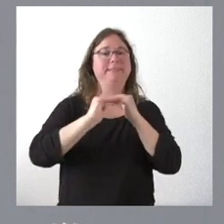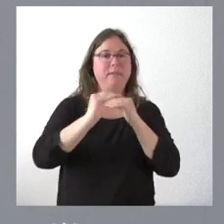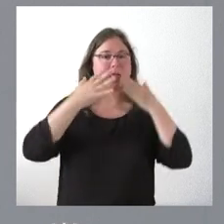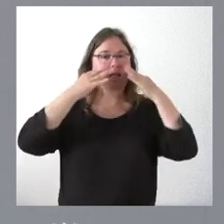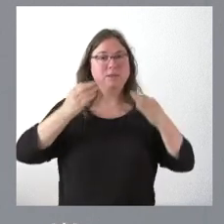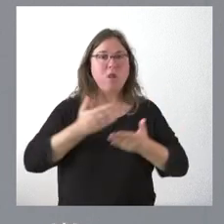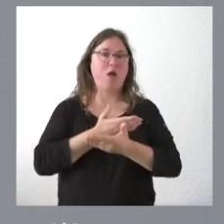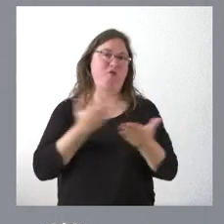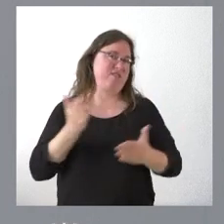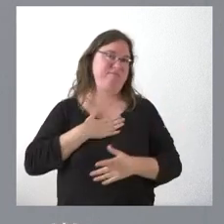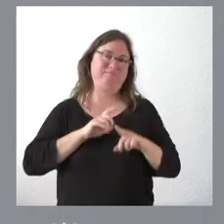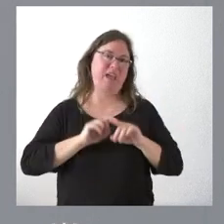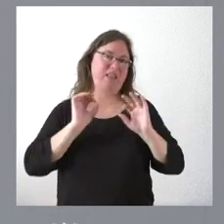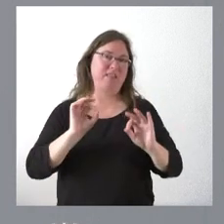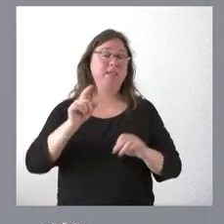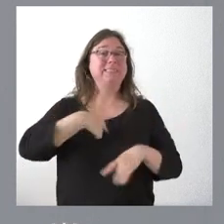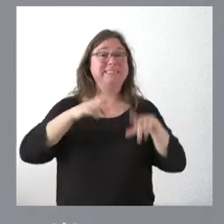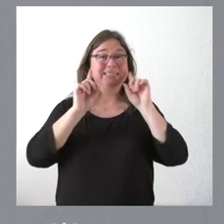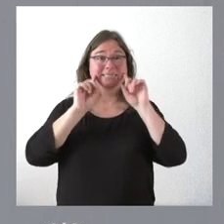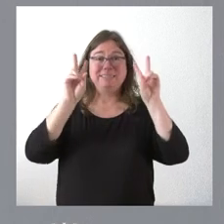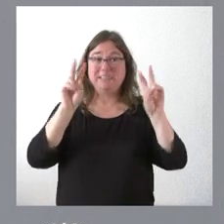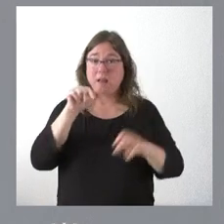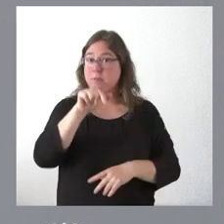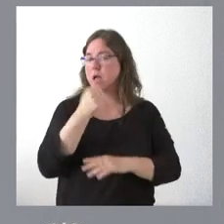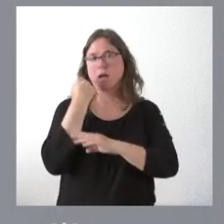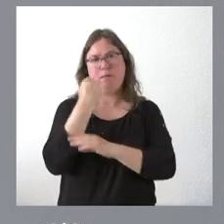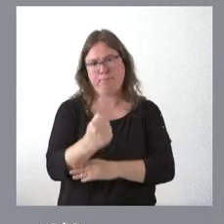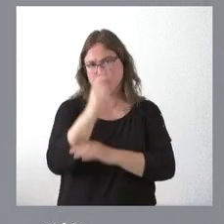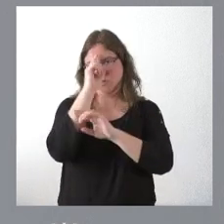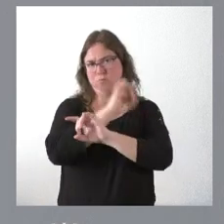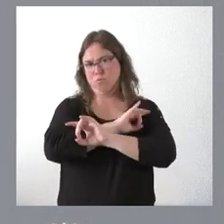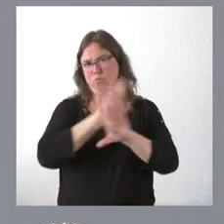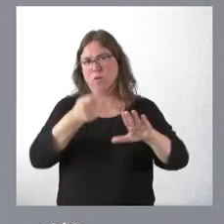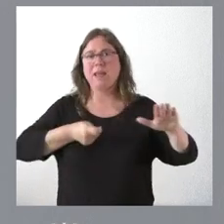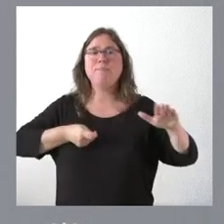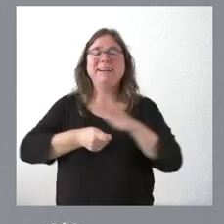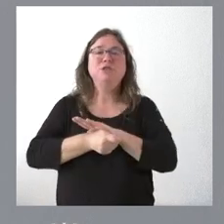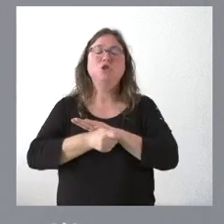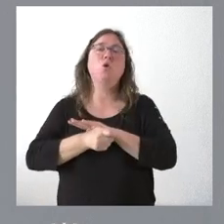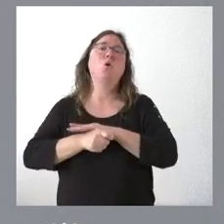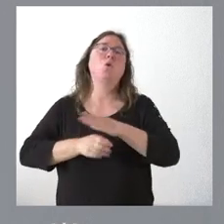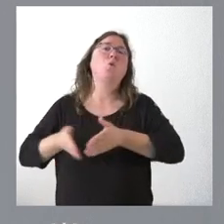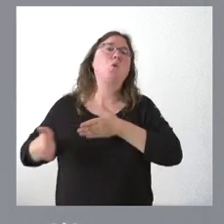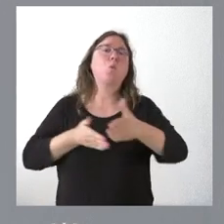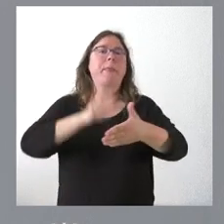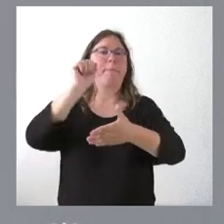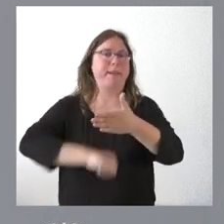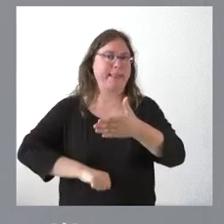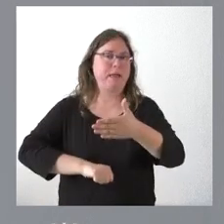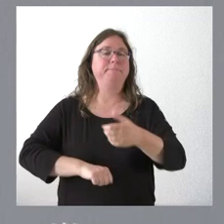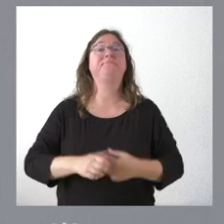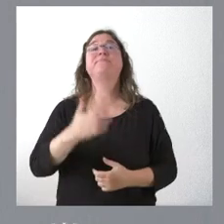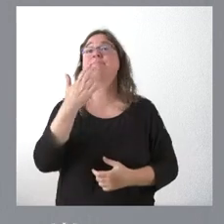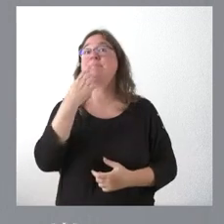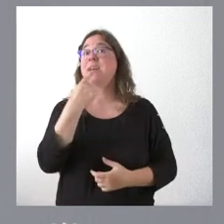les he dicho que en este asunto concreto nuestra posición es muy clara de apoyo a las inversiones en la Ruta de la Plata y lo seguiremos demandando. Si les digo